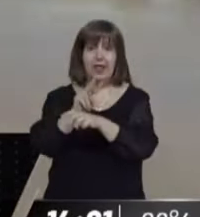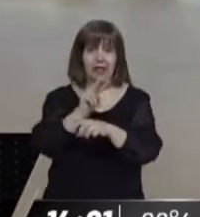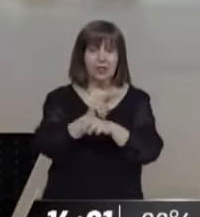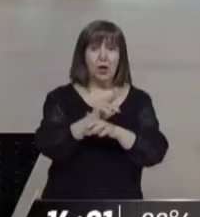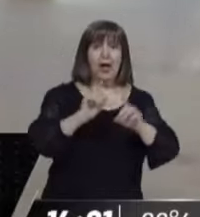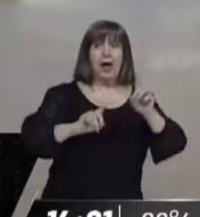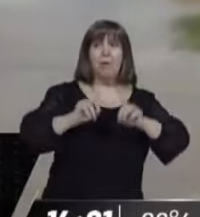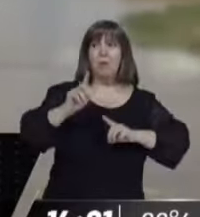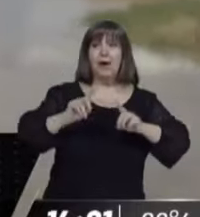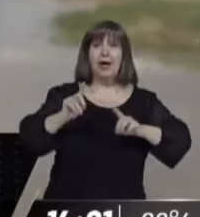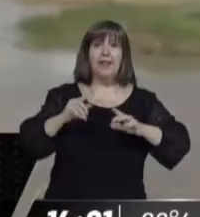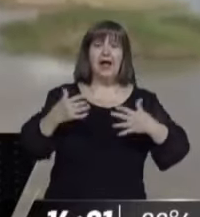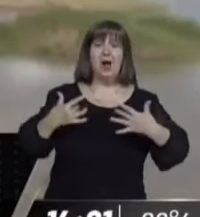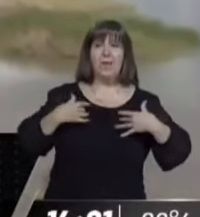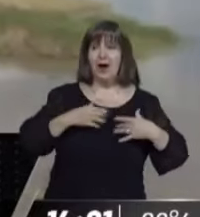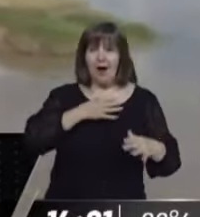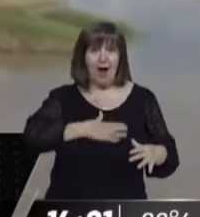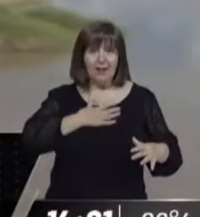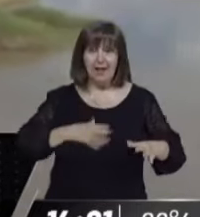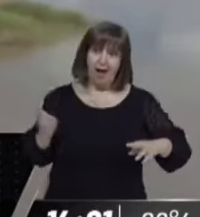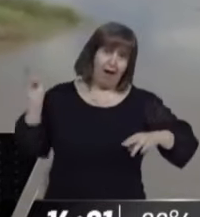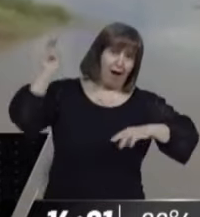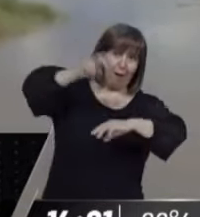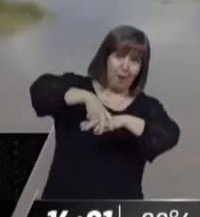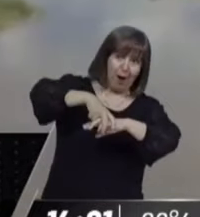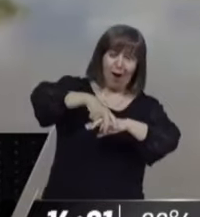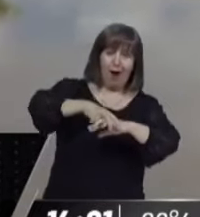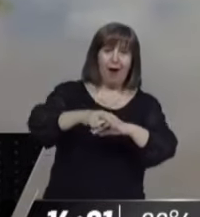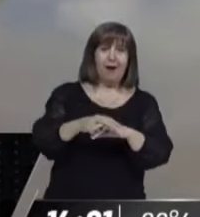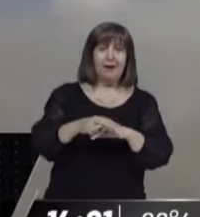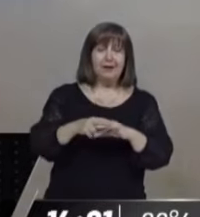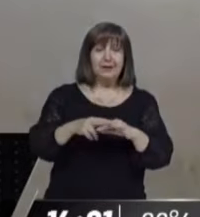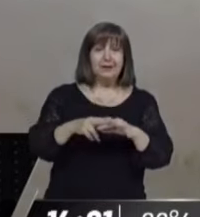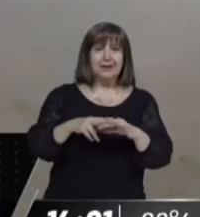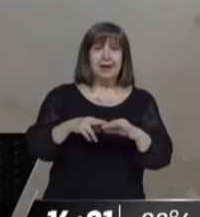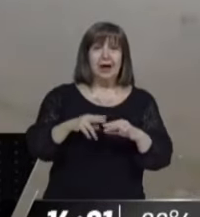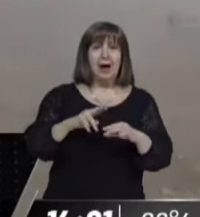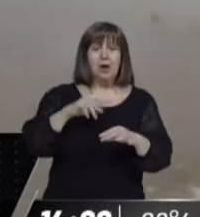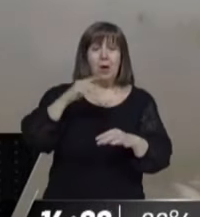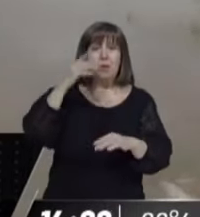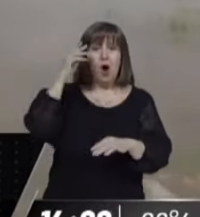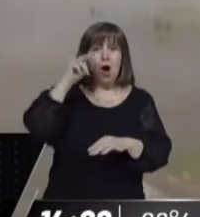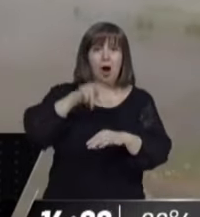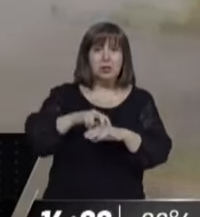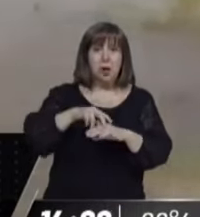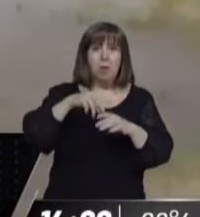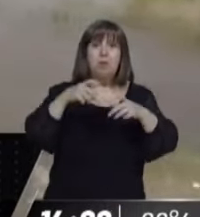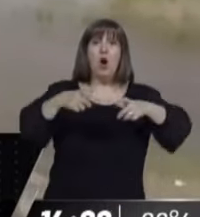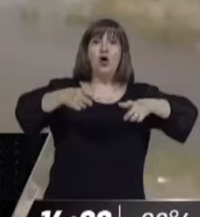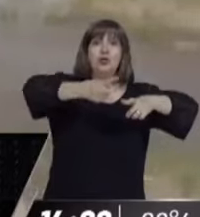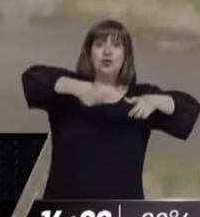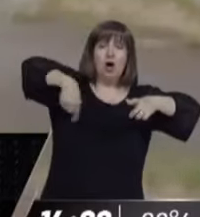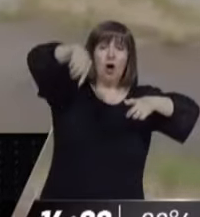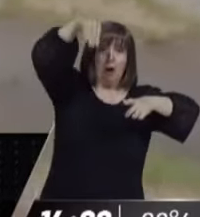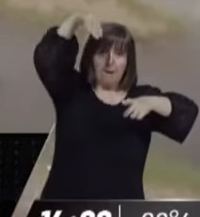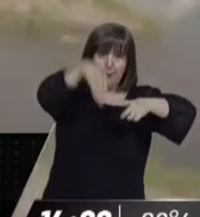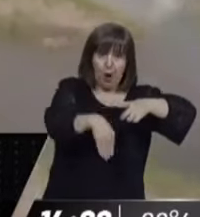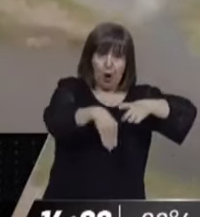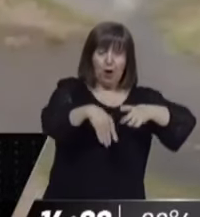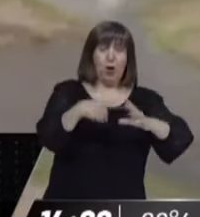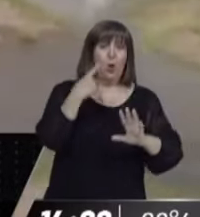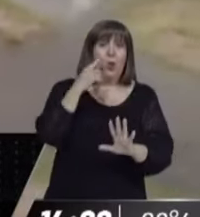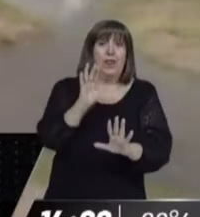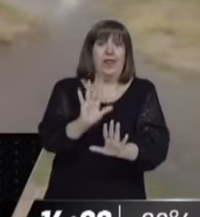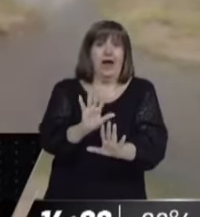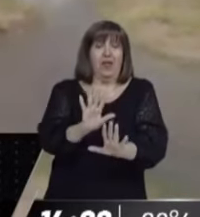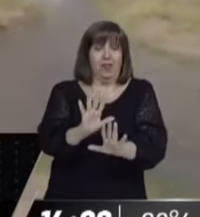ahí puede haber algún entusiasmado. En algún momento se tiró del puente acá a los pozos que hay. ¿Qué profundidad tiene, Marcela? Es peligroso, por